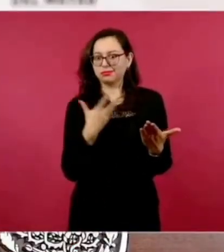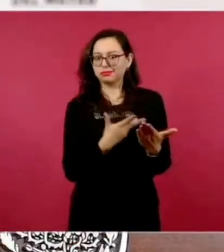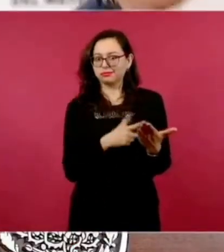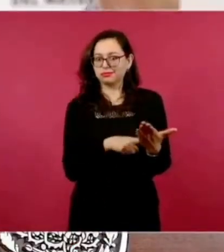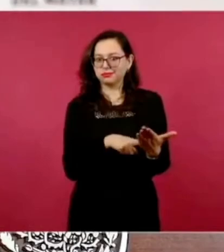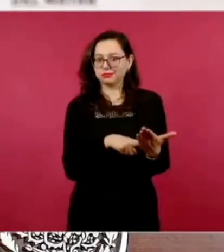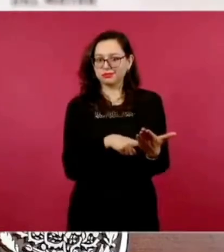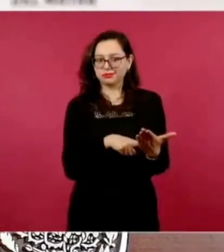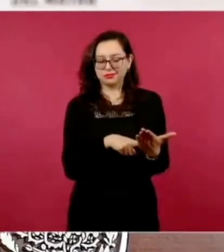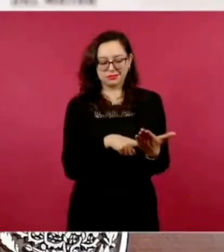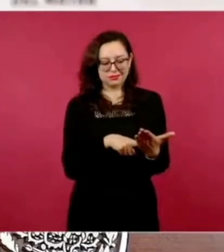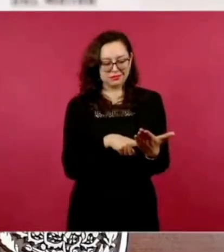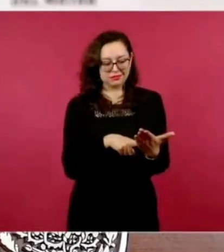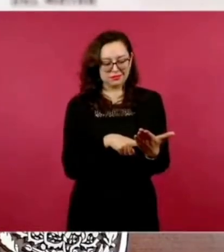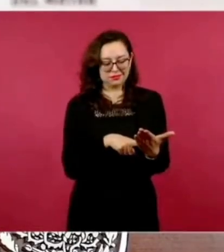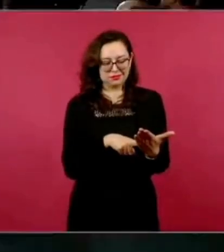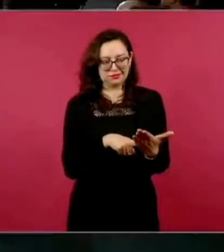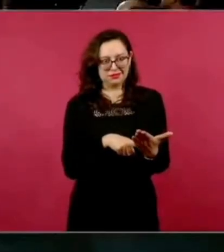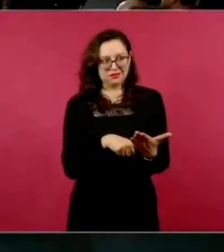Nuestro petróleo.